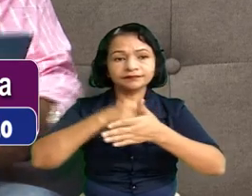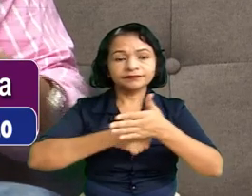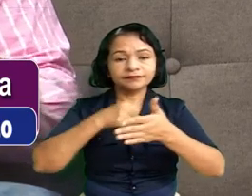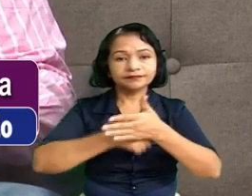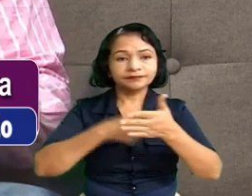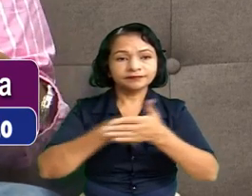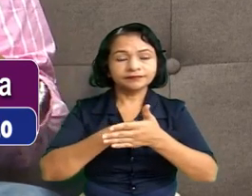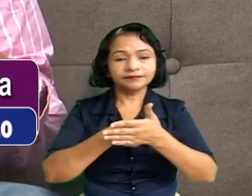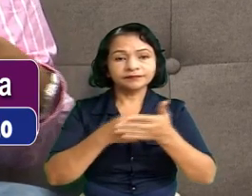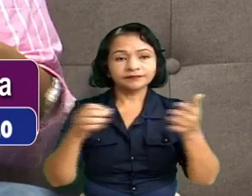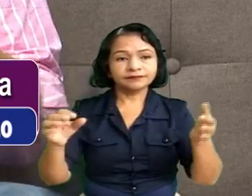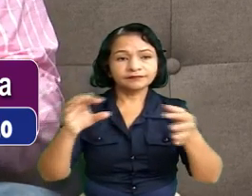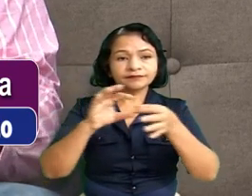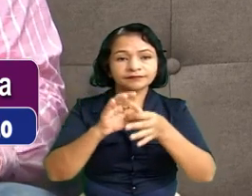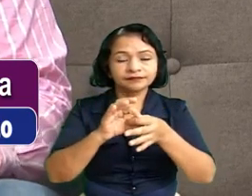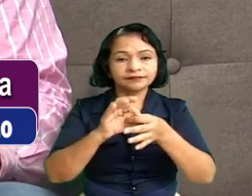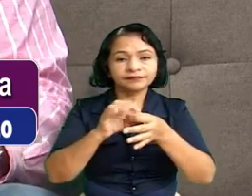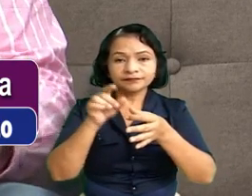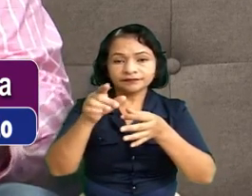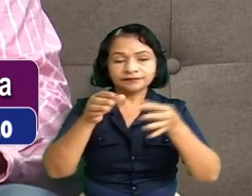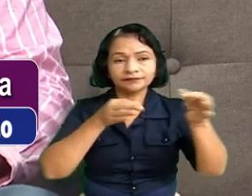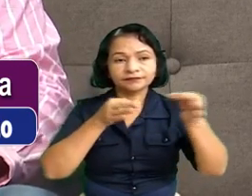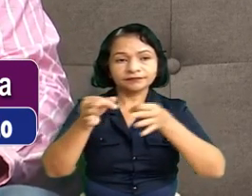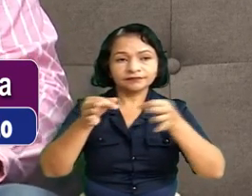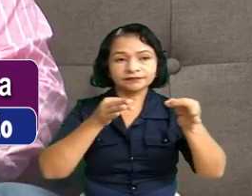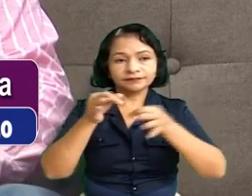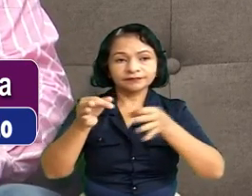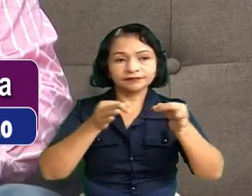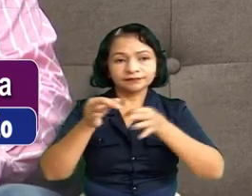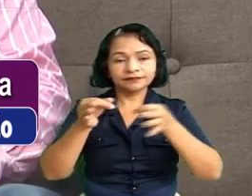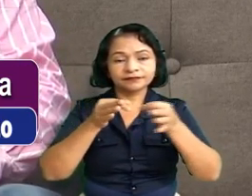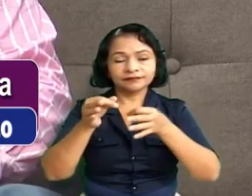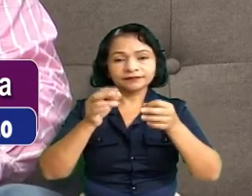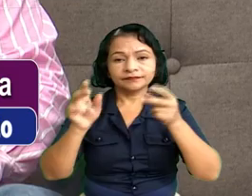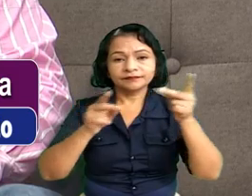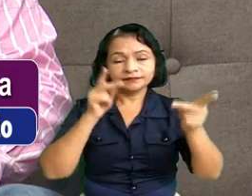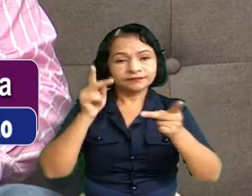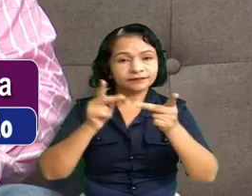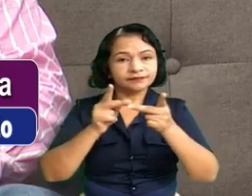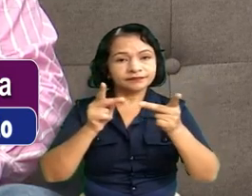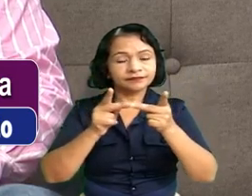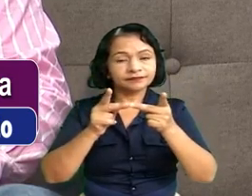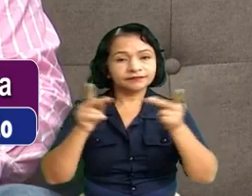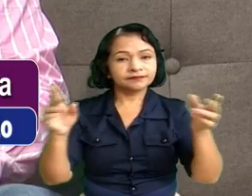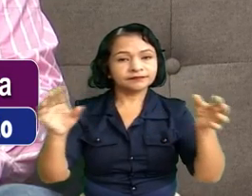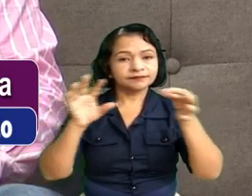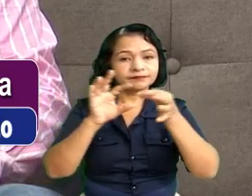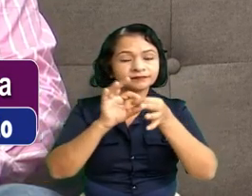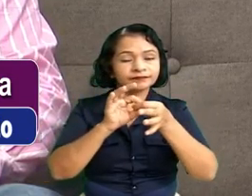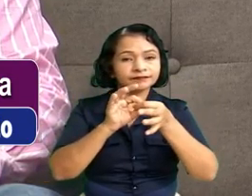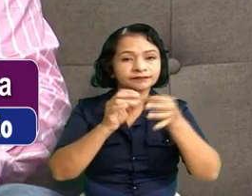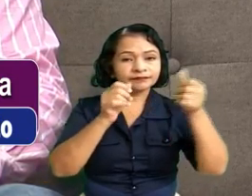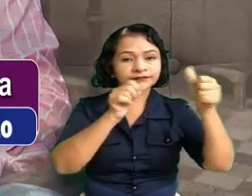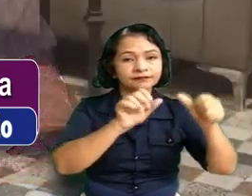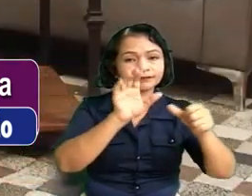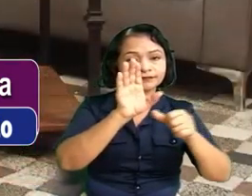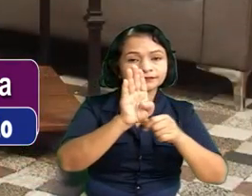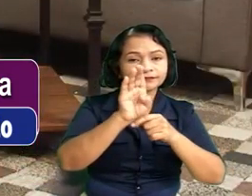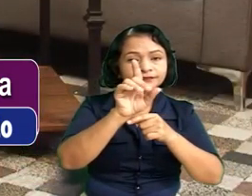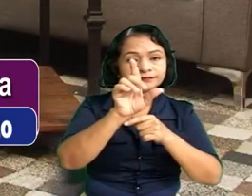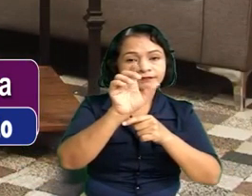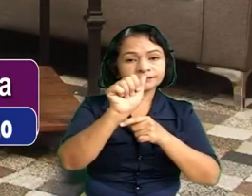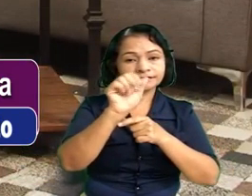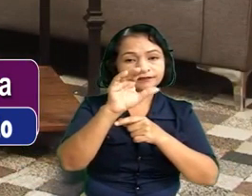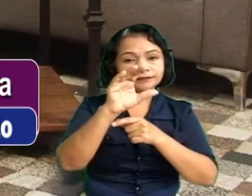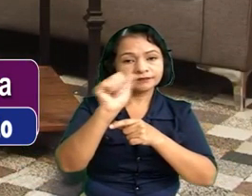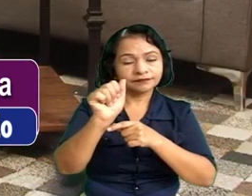también enlazarlo, así como lo explica usted de esa forma tan acentuada, los enlaces que establece Blanquita Arauz, porque empieza